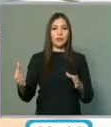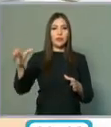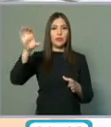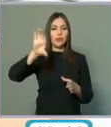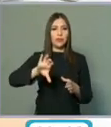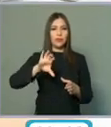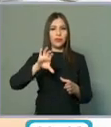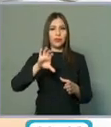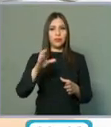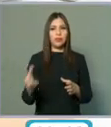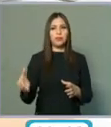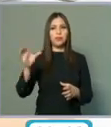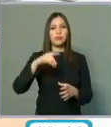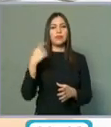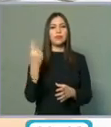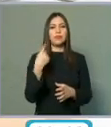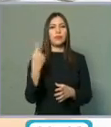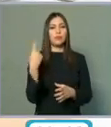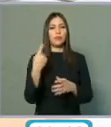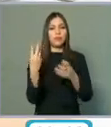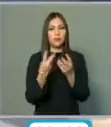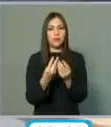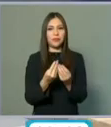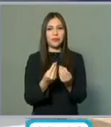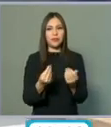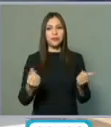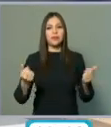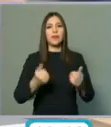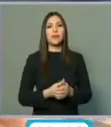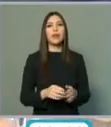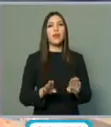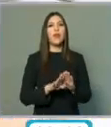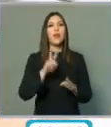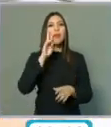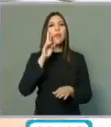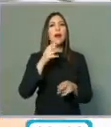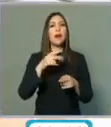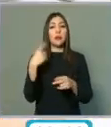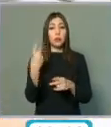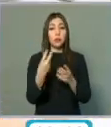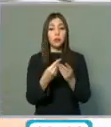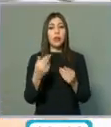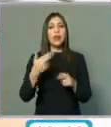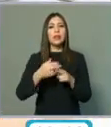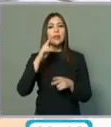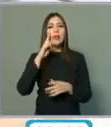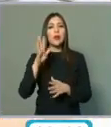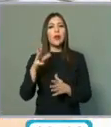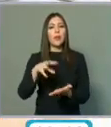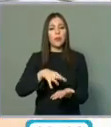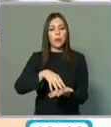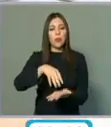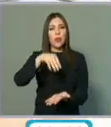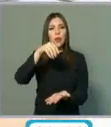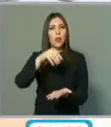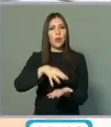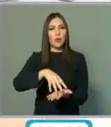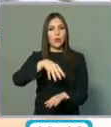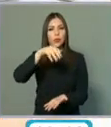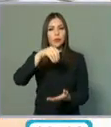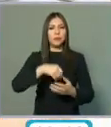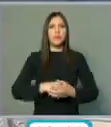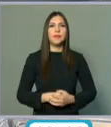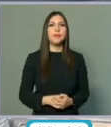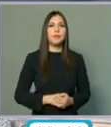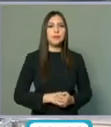a licuar o las vamos a triturar de tal manera que me quede un polvito. En lo que Pam está de aquel lado, yo Con les quiero... tapa. Con